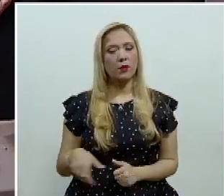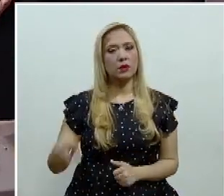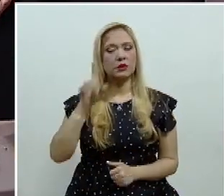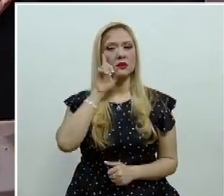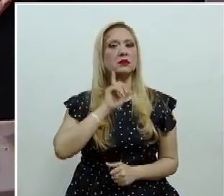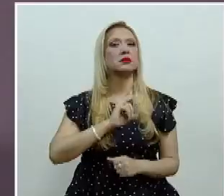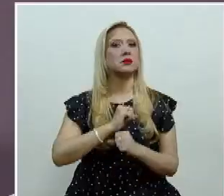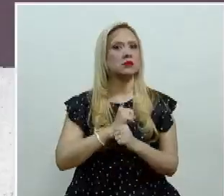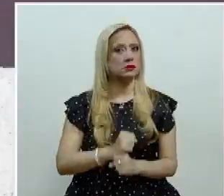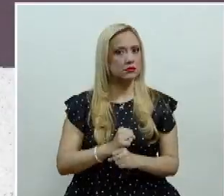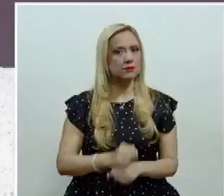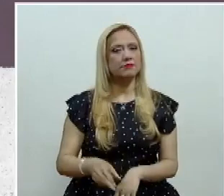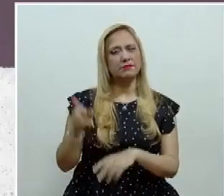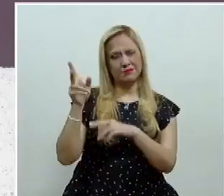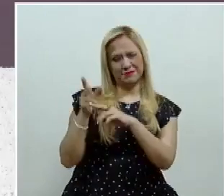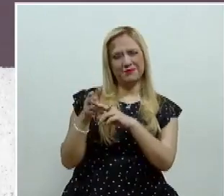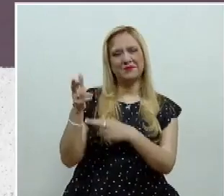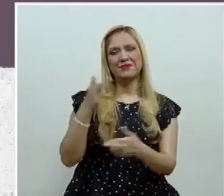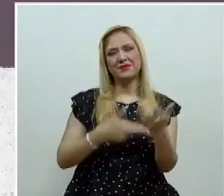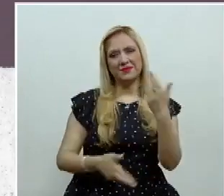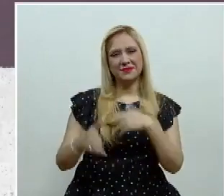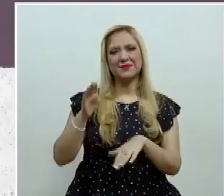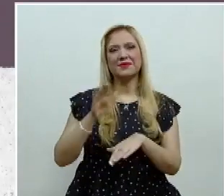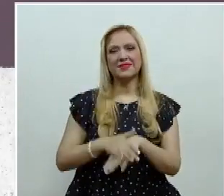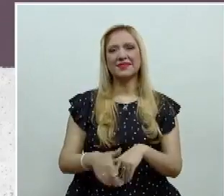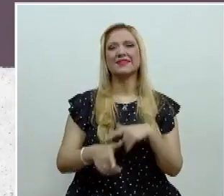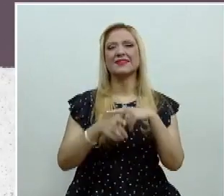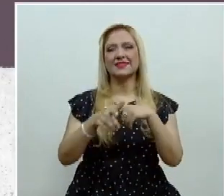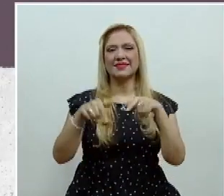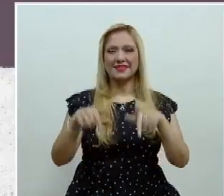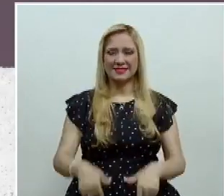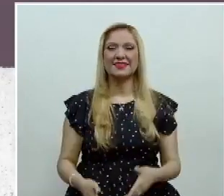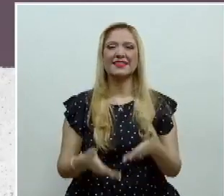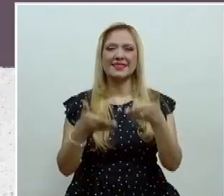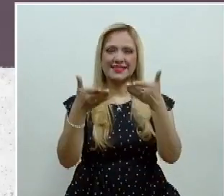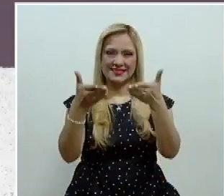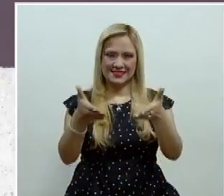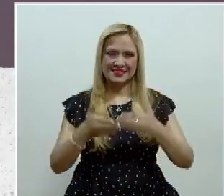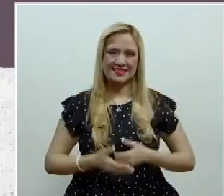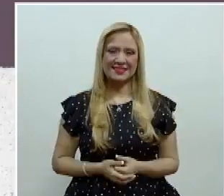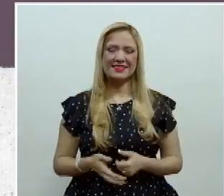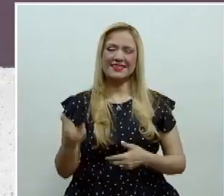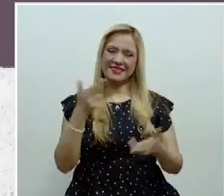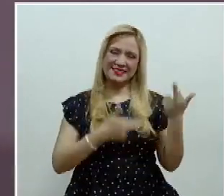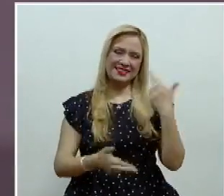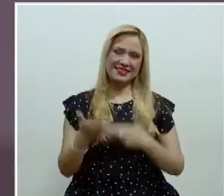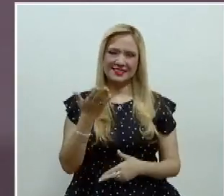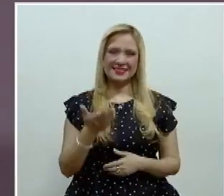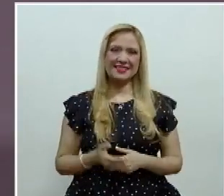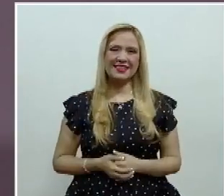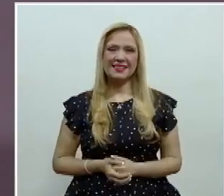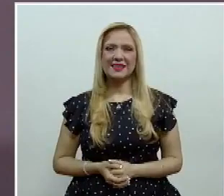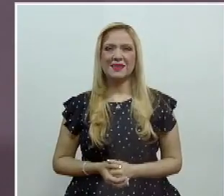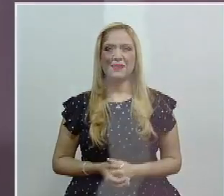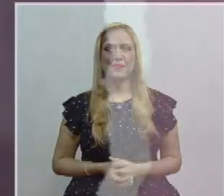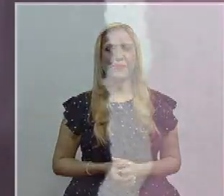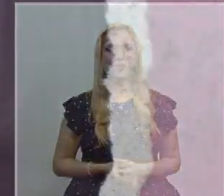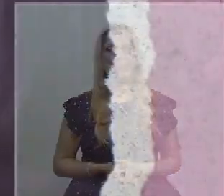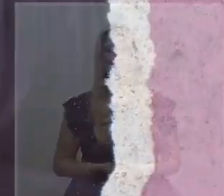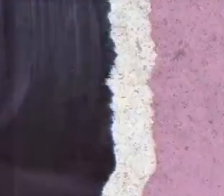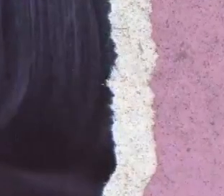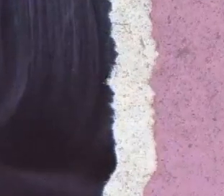género. Vamos a hacer una pausa y regresamos con más comentarios aquí en Mujeres en la Justicia. Regresamos.